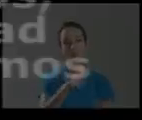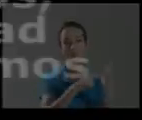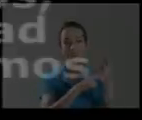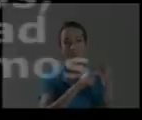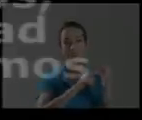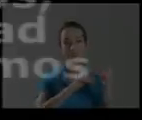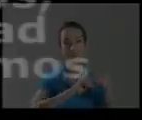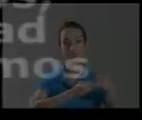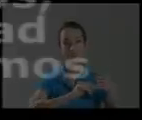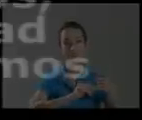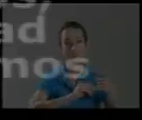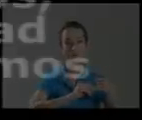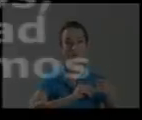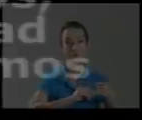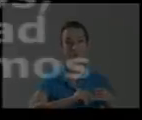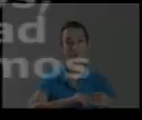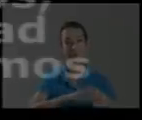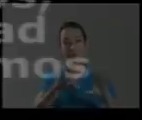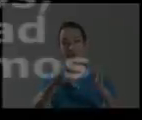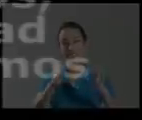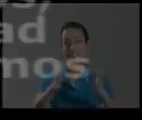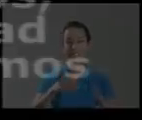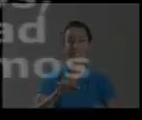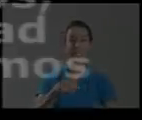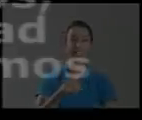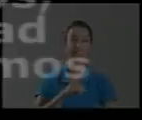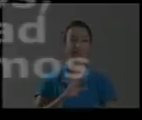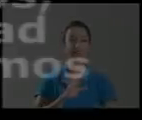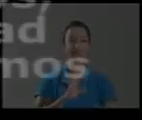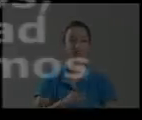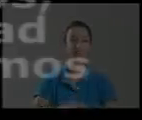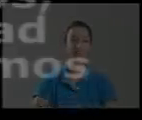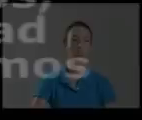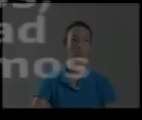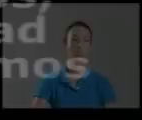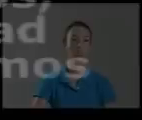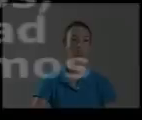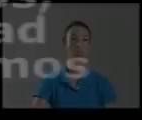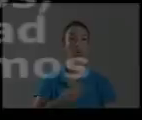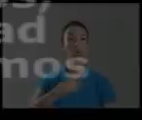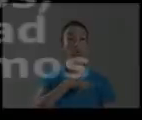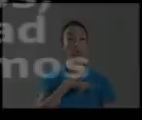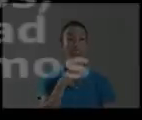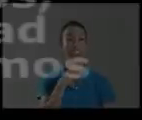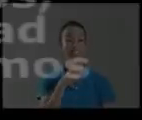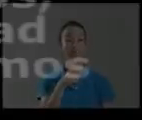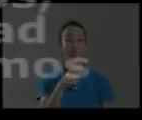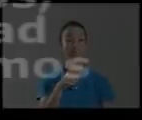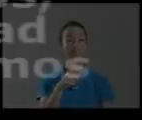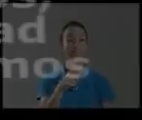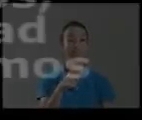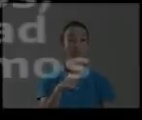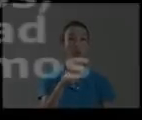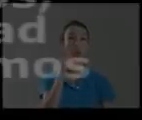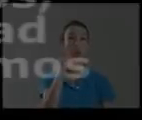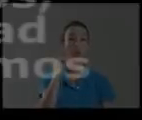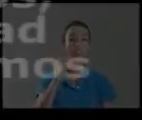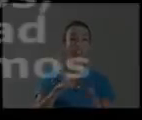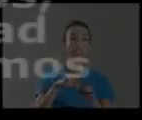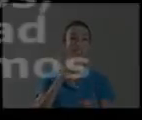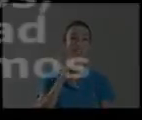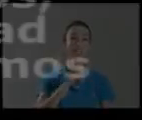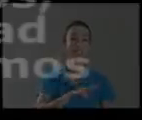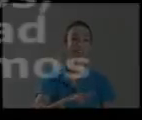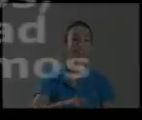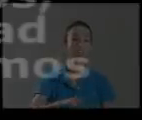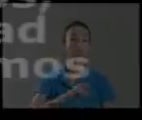fuimos espías. Mire cómo dice la versión, esta me parece que es Siglo de Oro, ¿no?